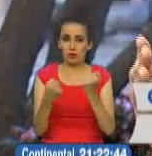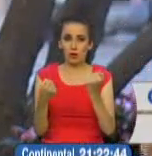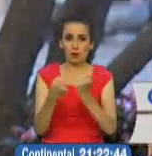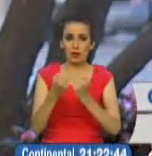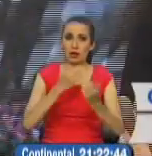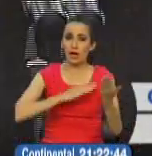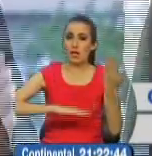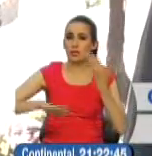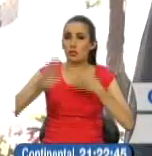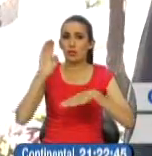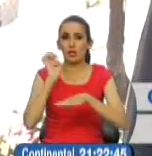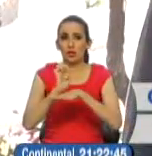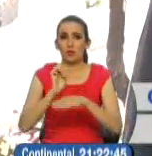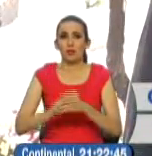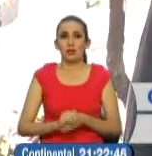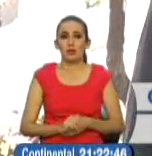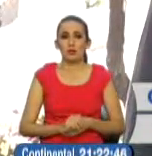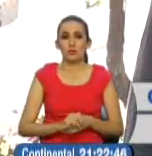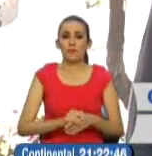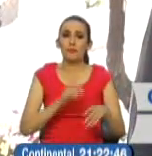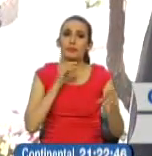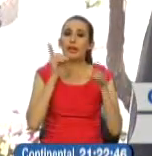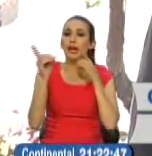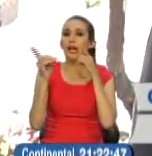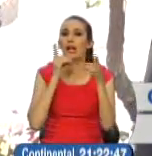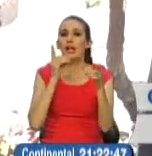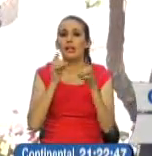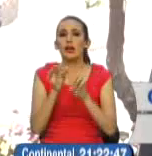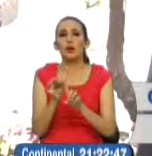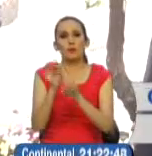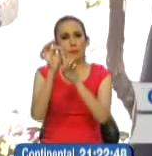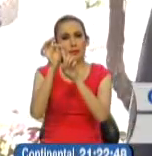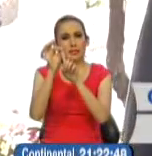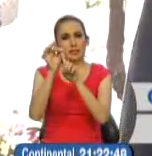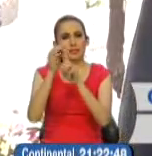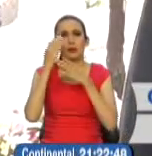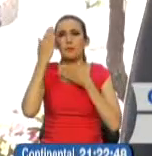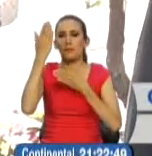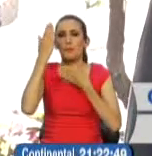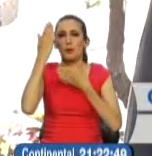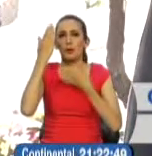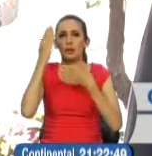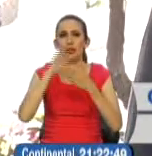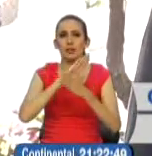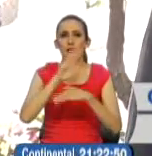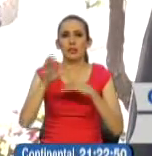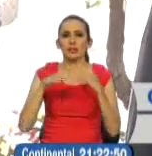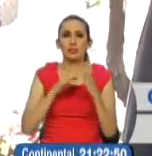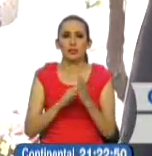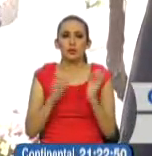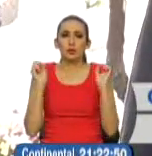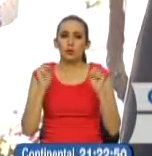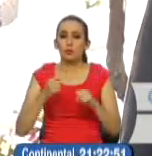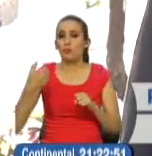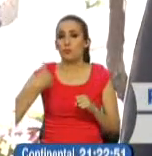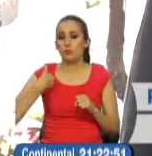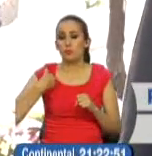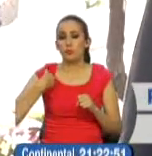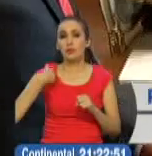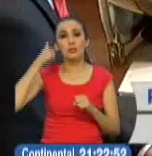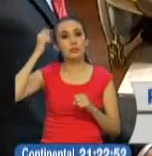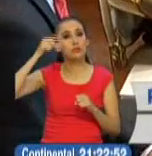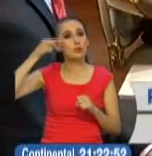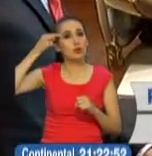convenga a la nación. El diálogo es una de las herramientas políticas más importantes para tener un buen